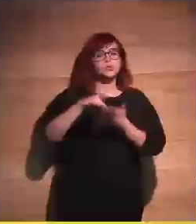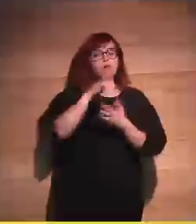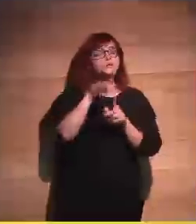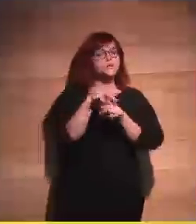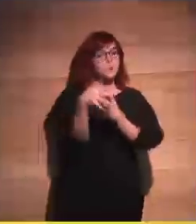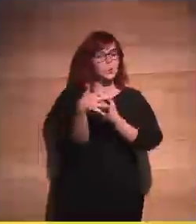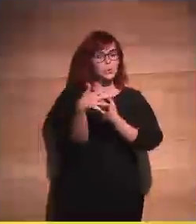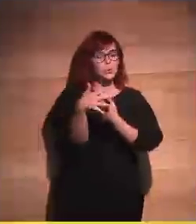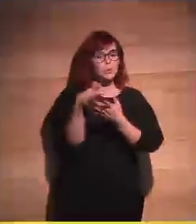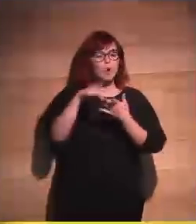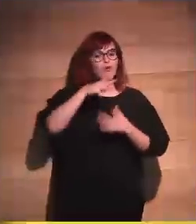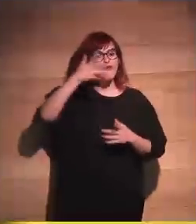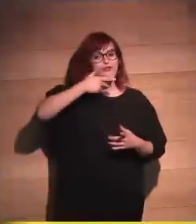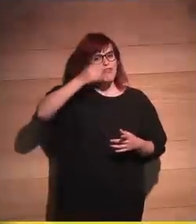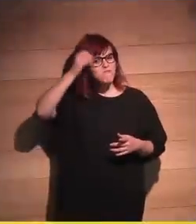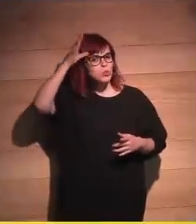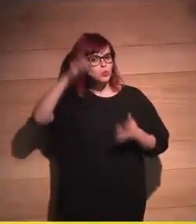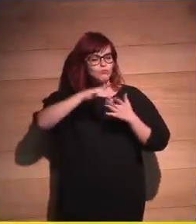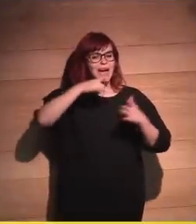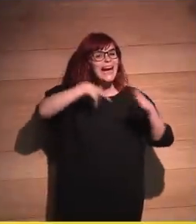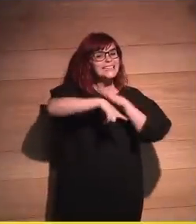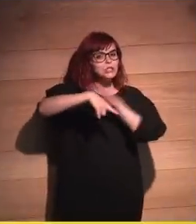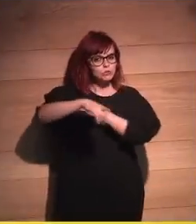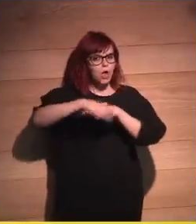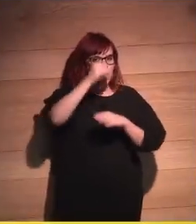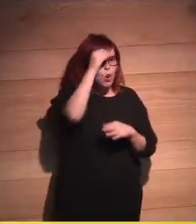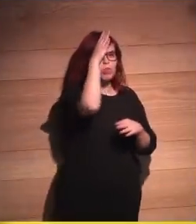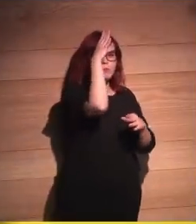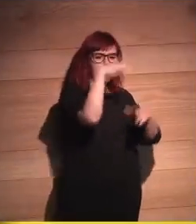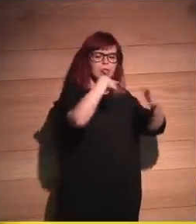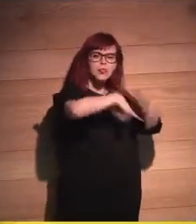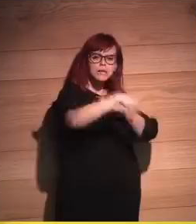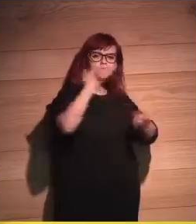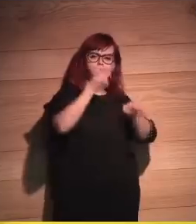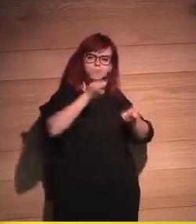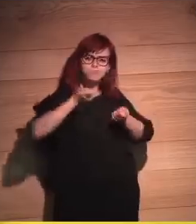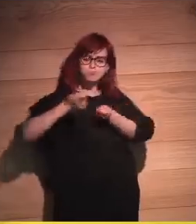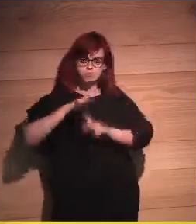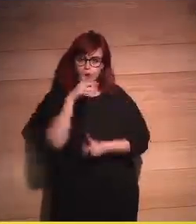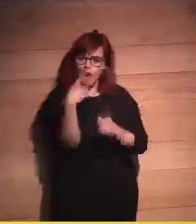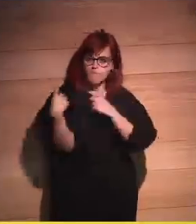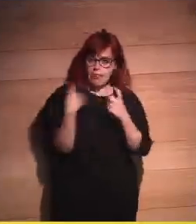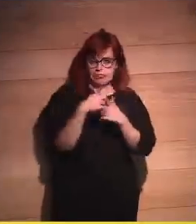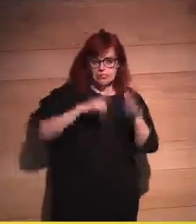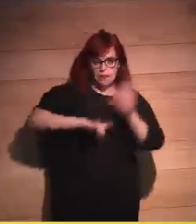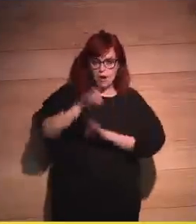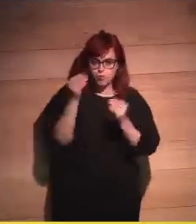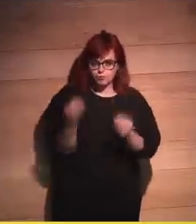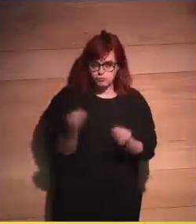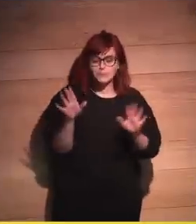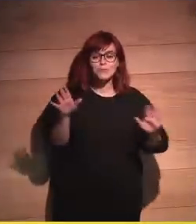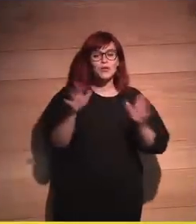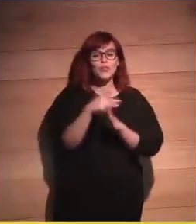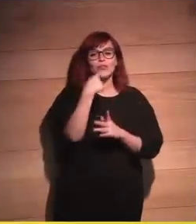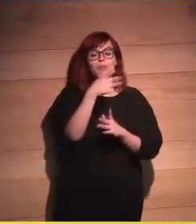al fenómeno del conocimiento, a la gestión del conocimiento. Algo que todavía está por desarrollarse. Pero